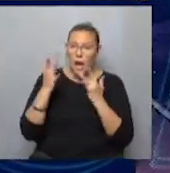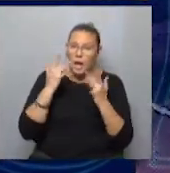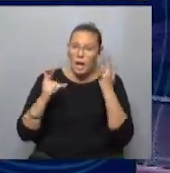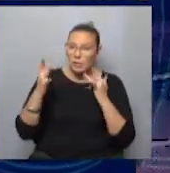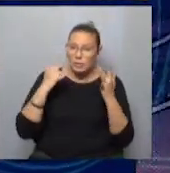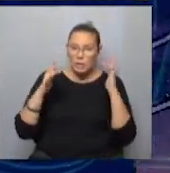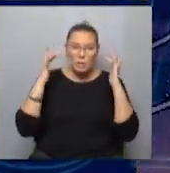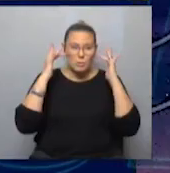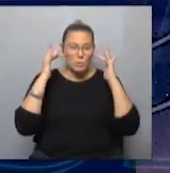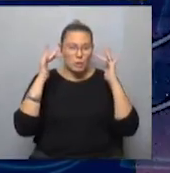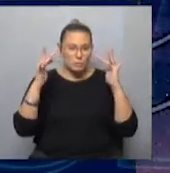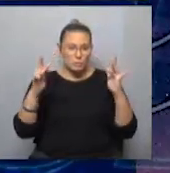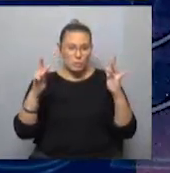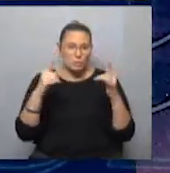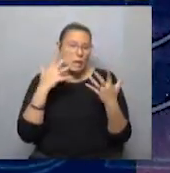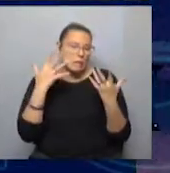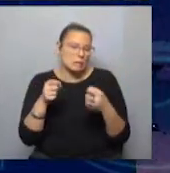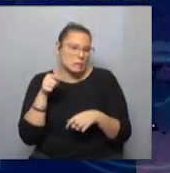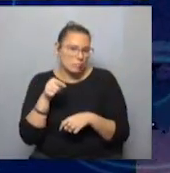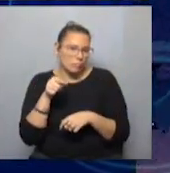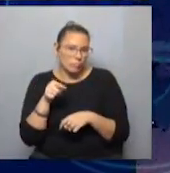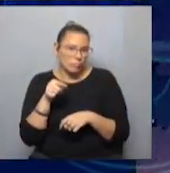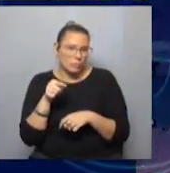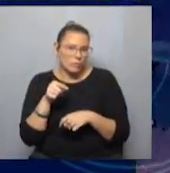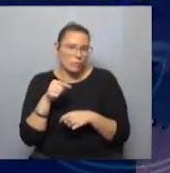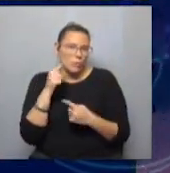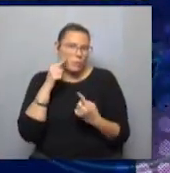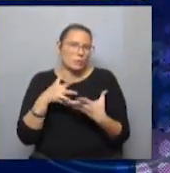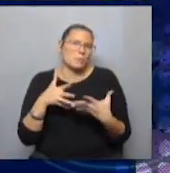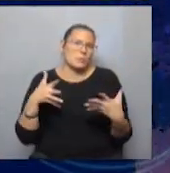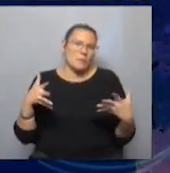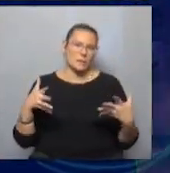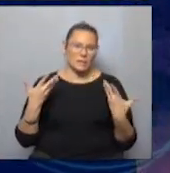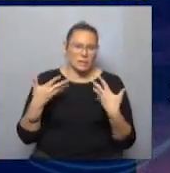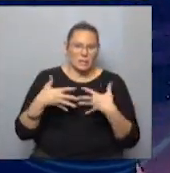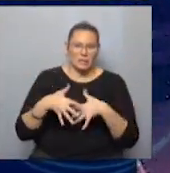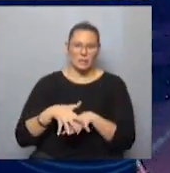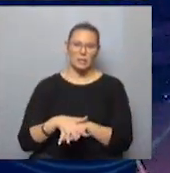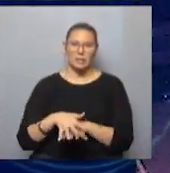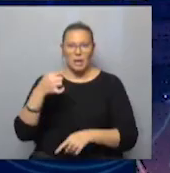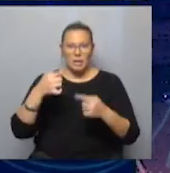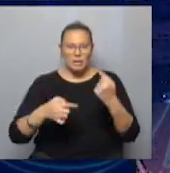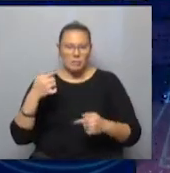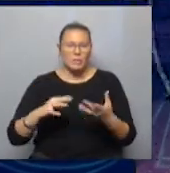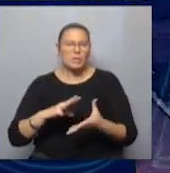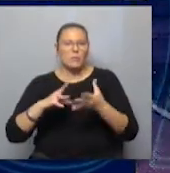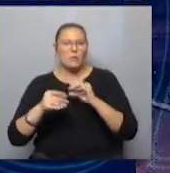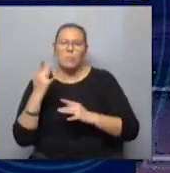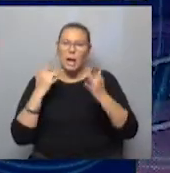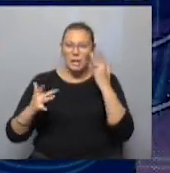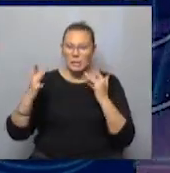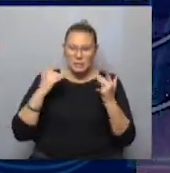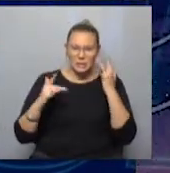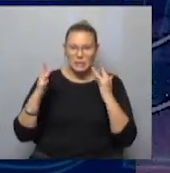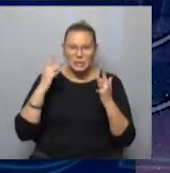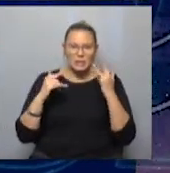educación, tiene como esa intención ambiciosa, ¿no? De integrar distintos lenguajes artísticos,